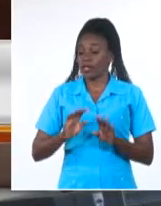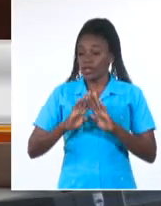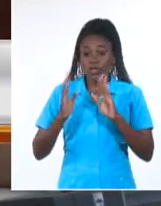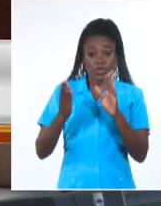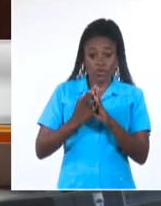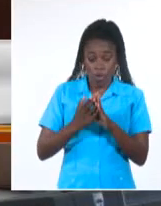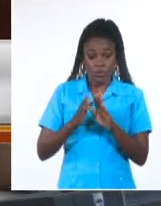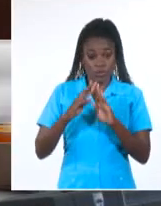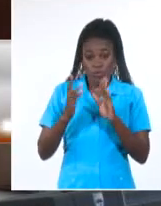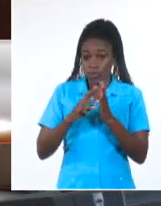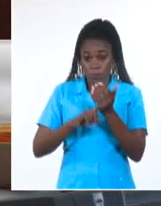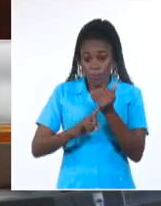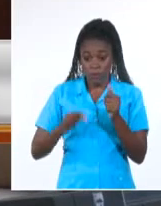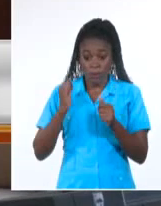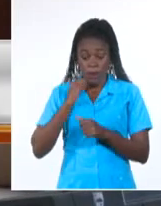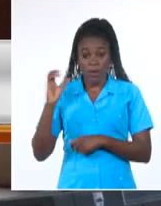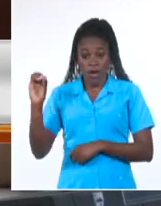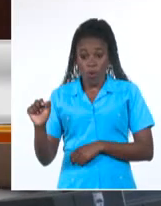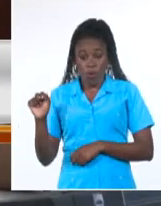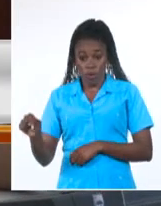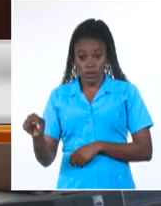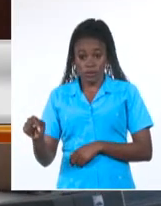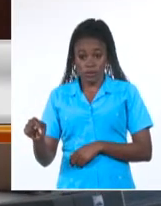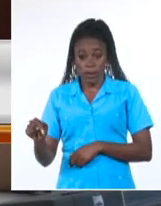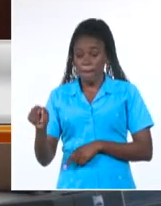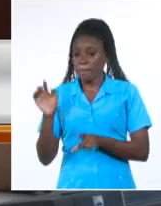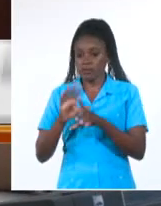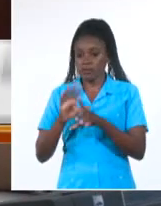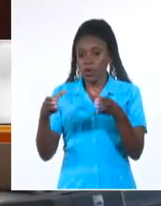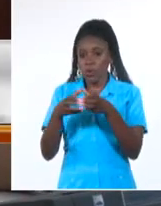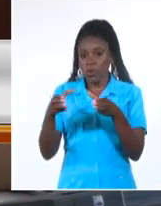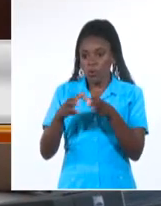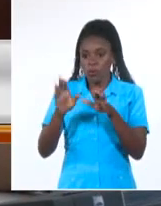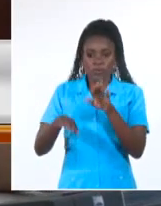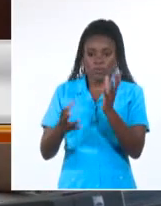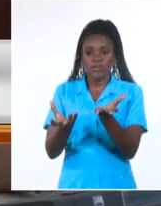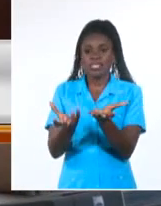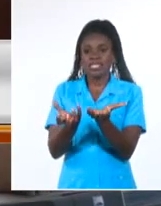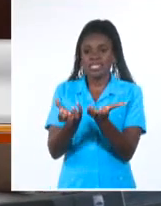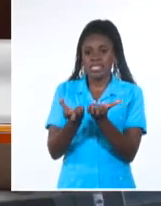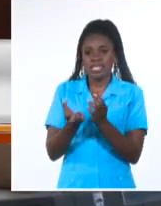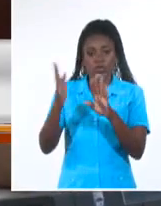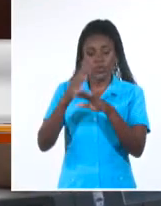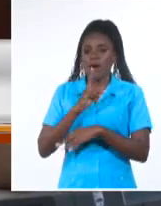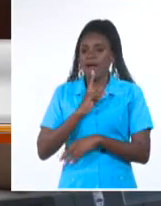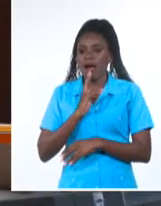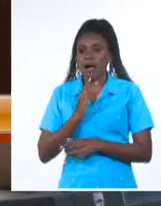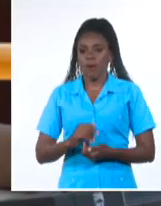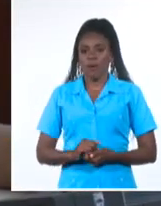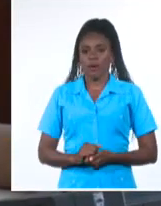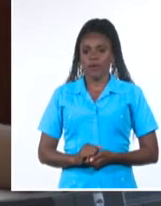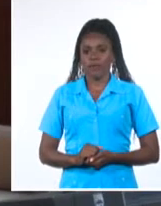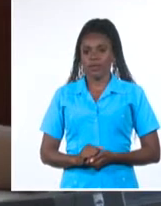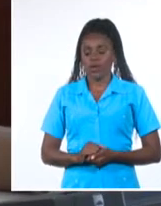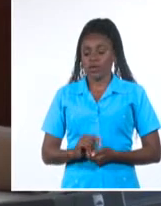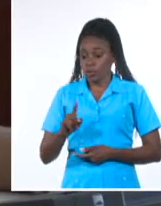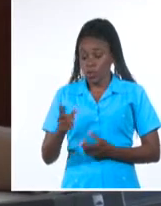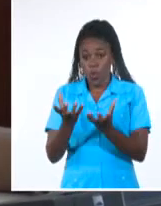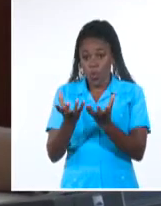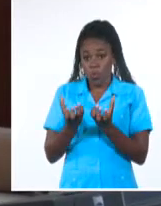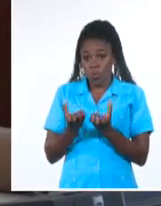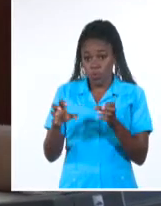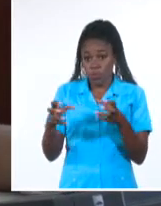región oriental, están activados los grupos temporales de la sequía. Que los grupos temporales de sequía no son solamente